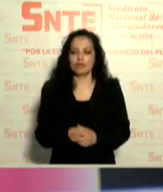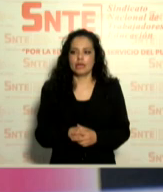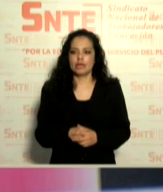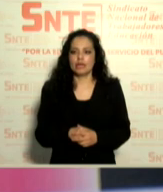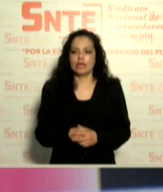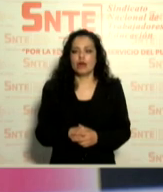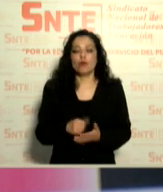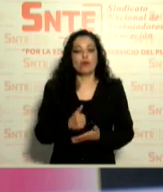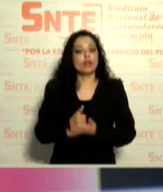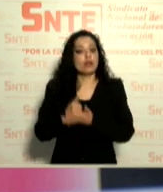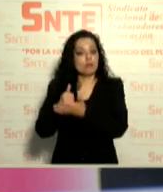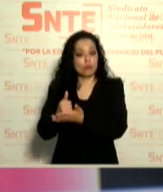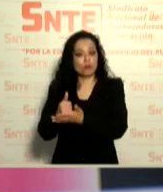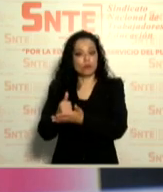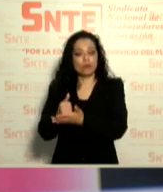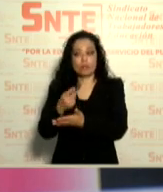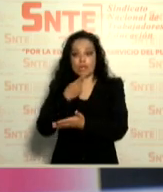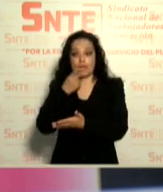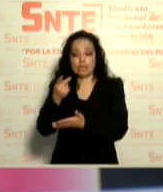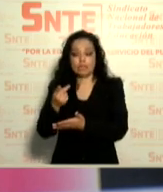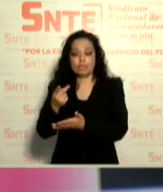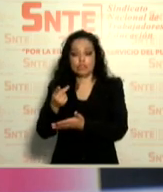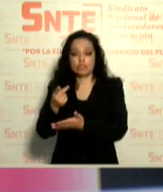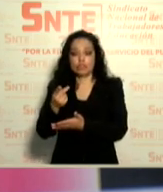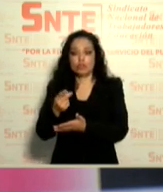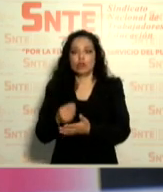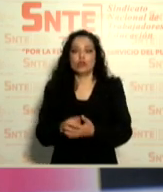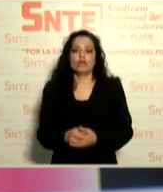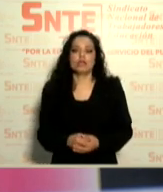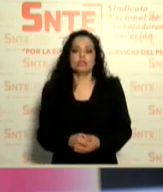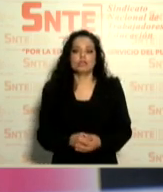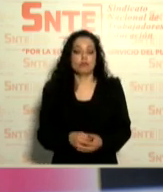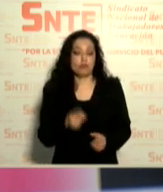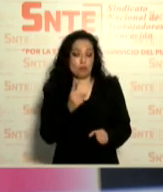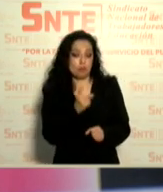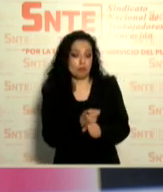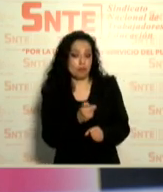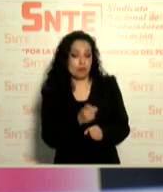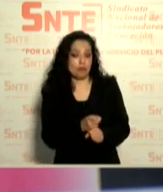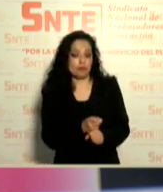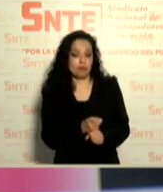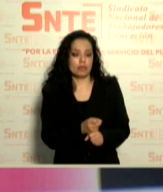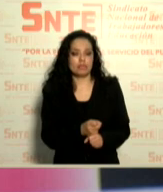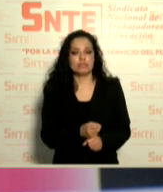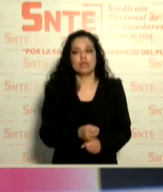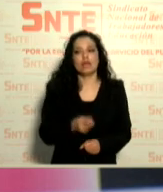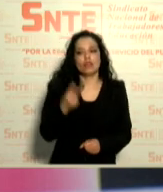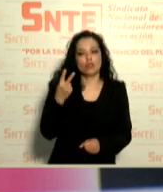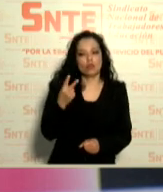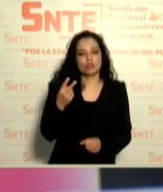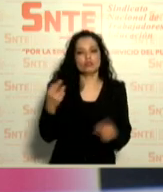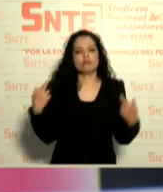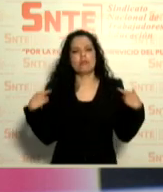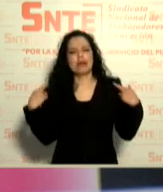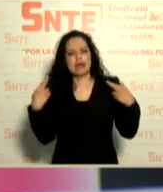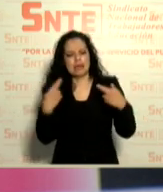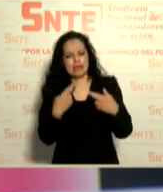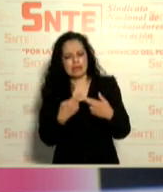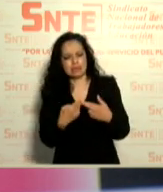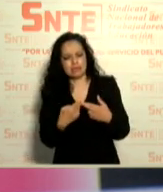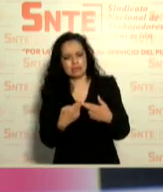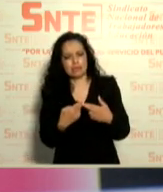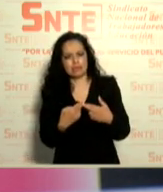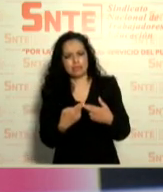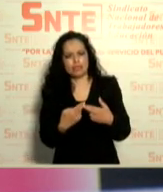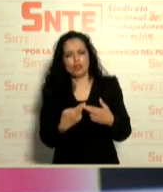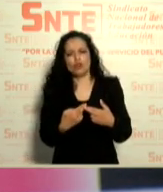en la historia a 2 maestras normalistas surgidas de las aulas como secretarias de